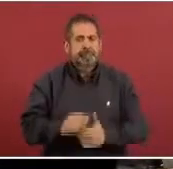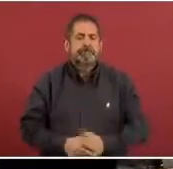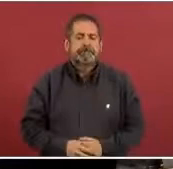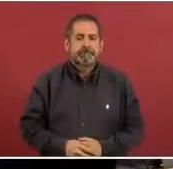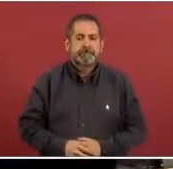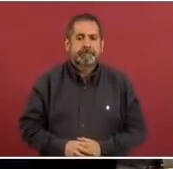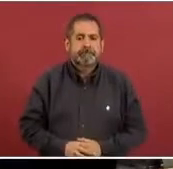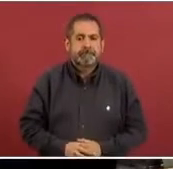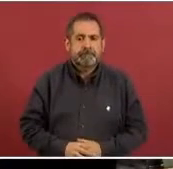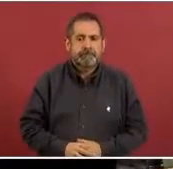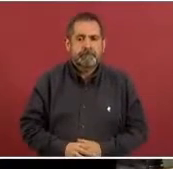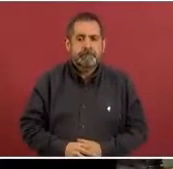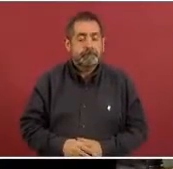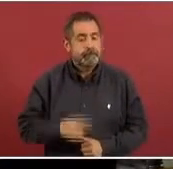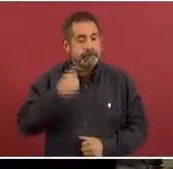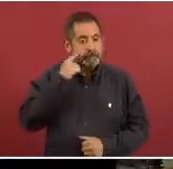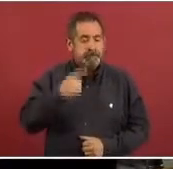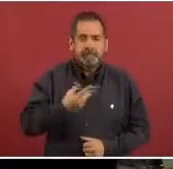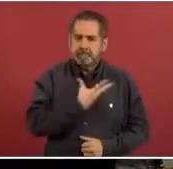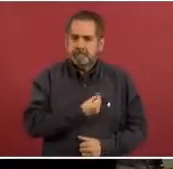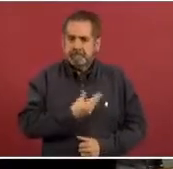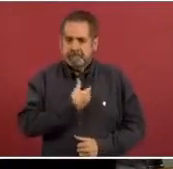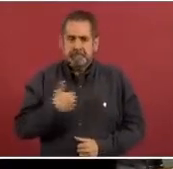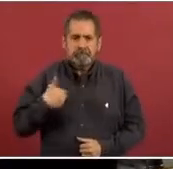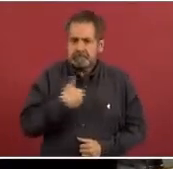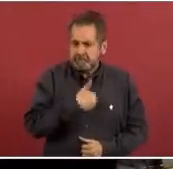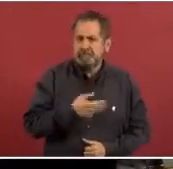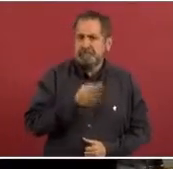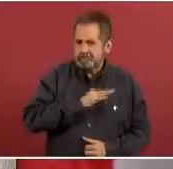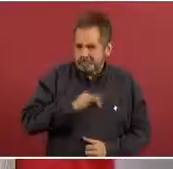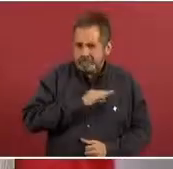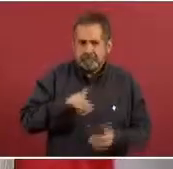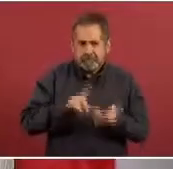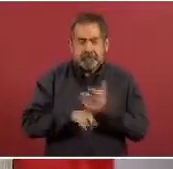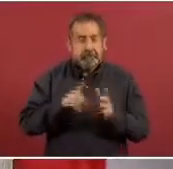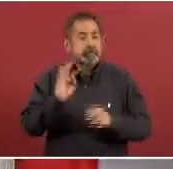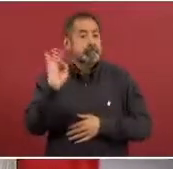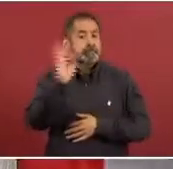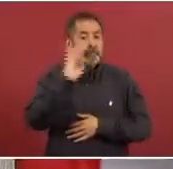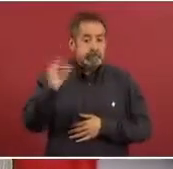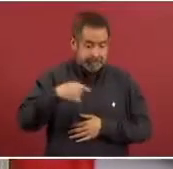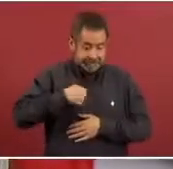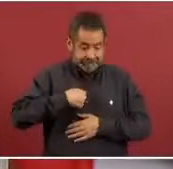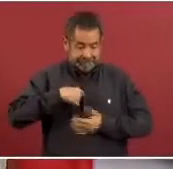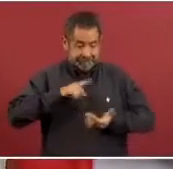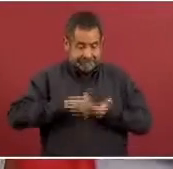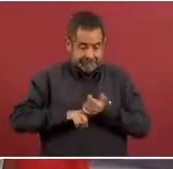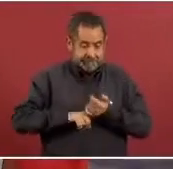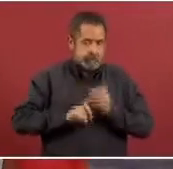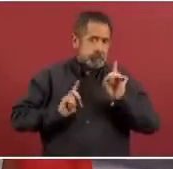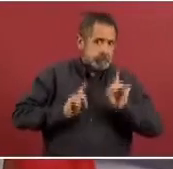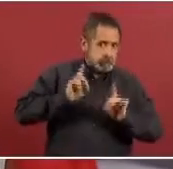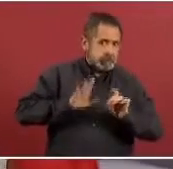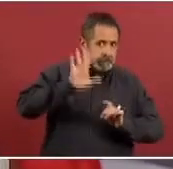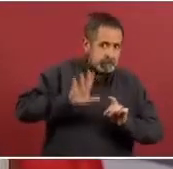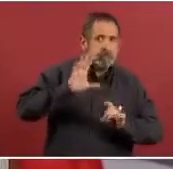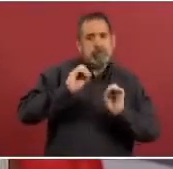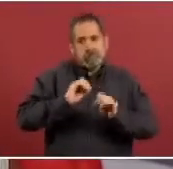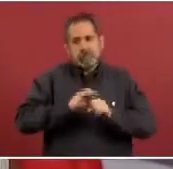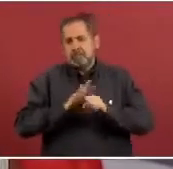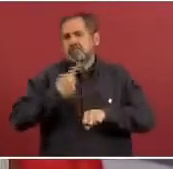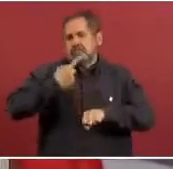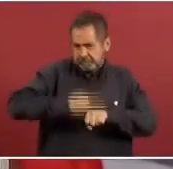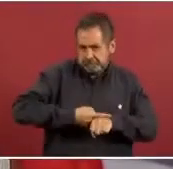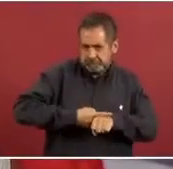El alojamiento conjunto y la lactancia son posibles, aun si se trata de un caso confirmado o sospechoso, siguiendo las medidas